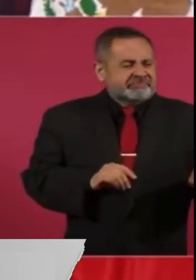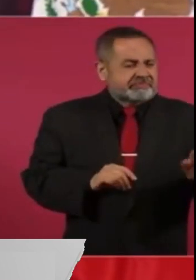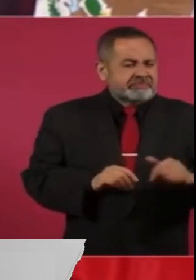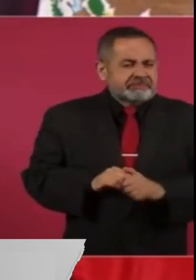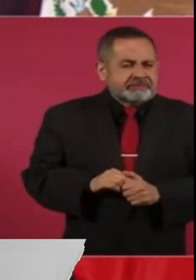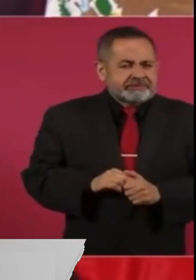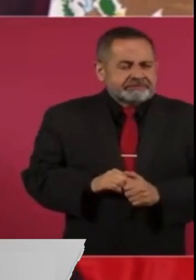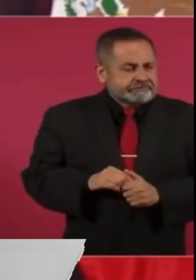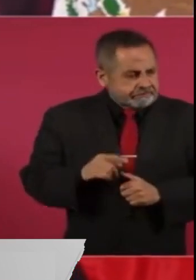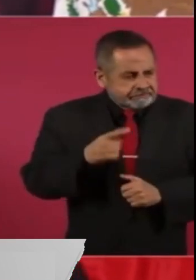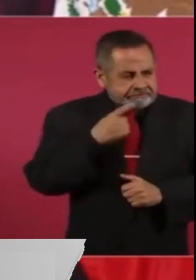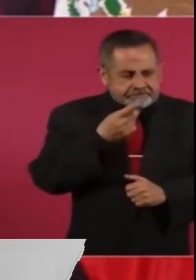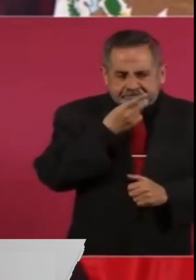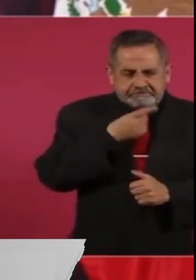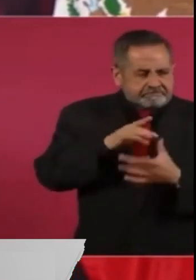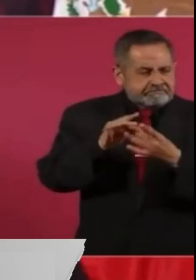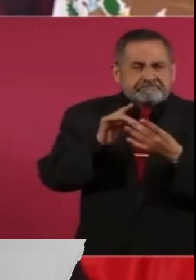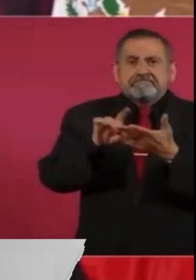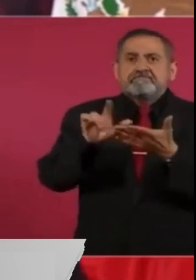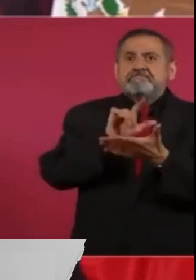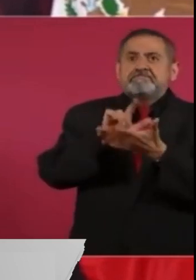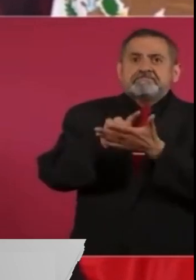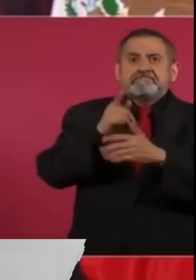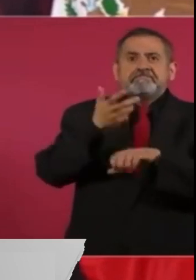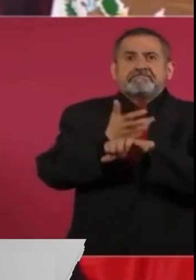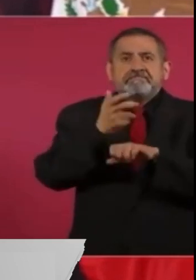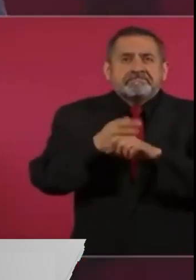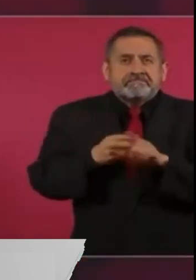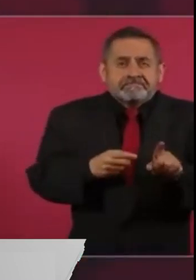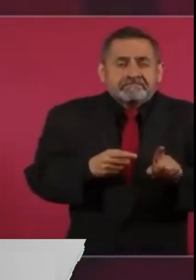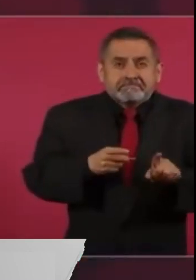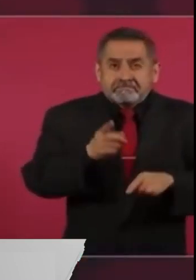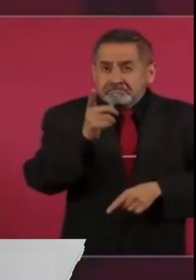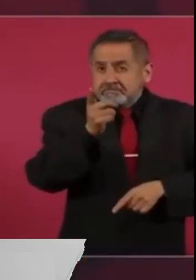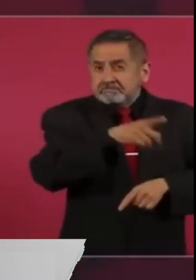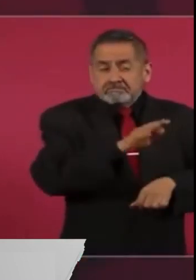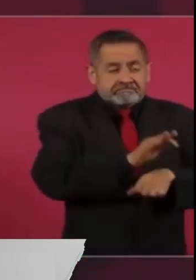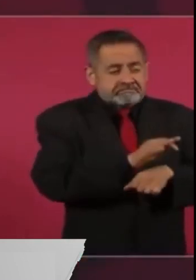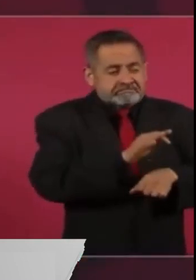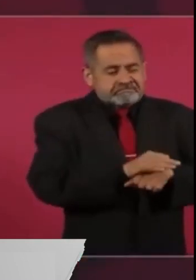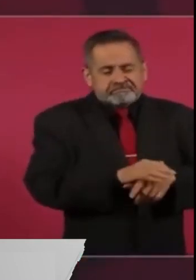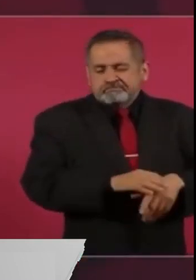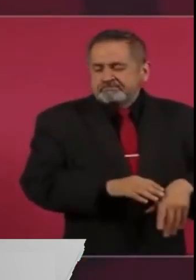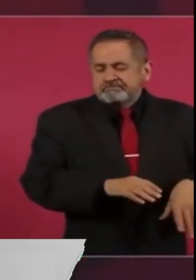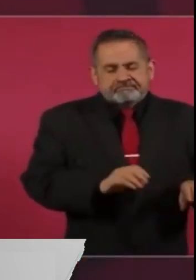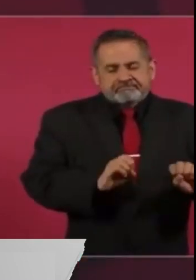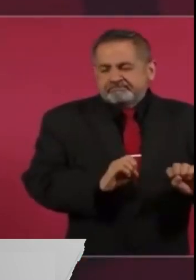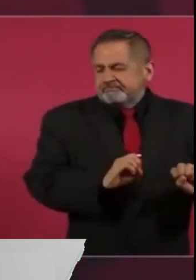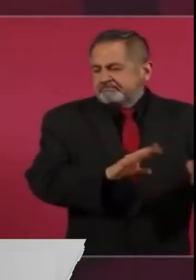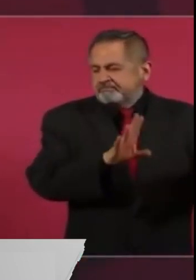me había enterado de que ellos tenían protección